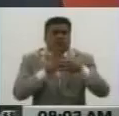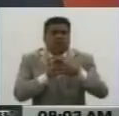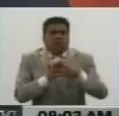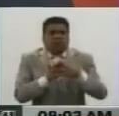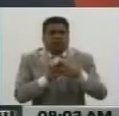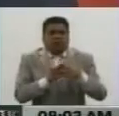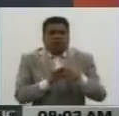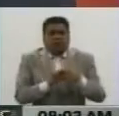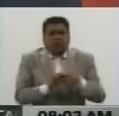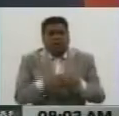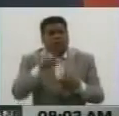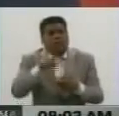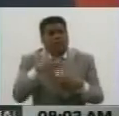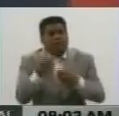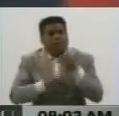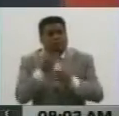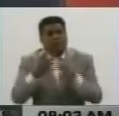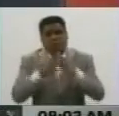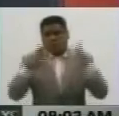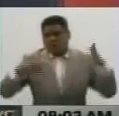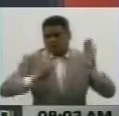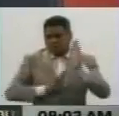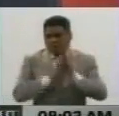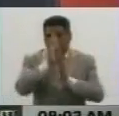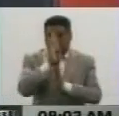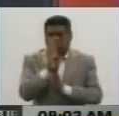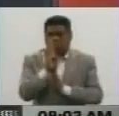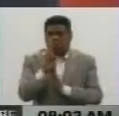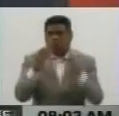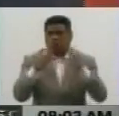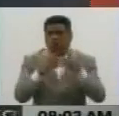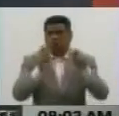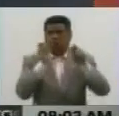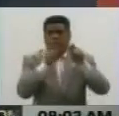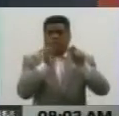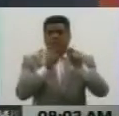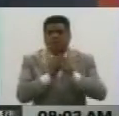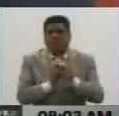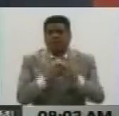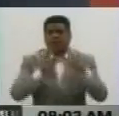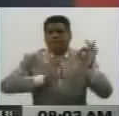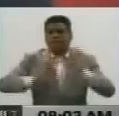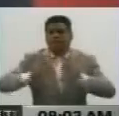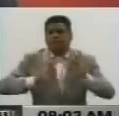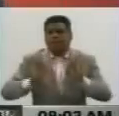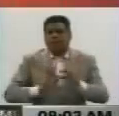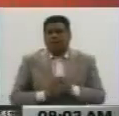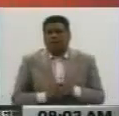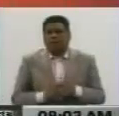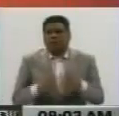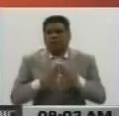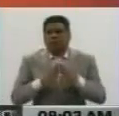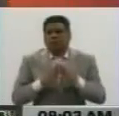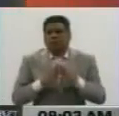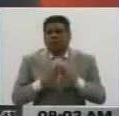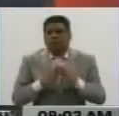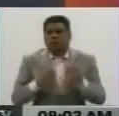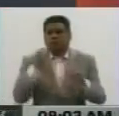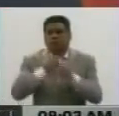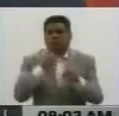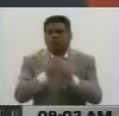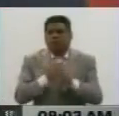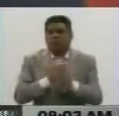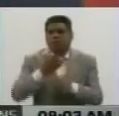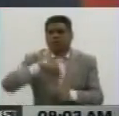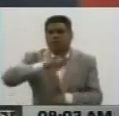porque también estamos haciendo grandes desarrollos en la siderúrgica nacional. Entonces, preparándonos para aportar la materia prima a nuestra propia